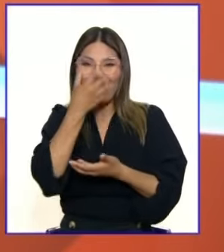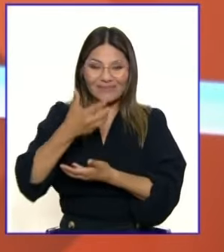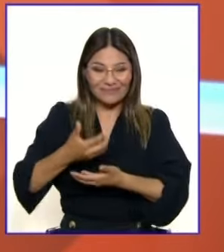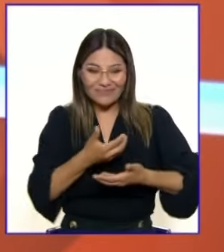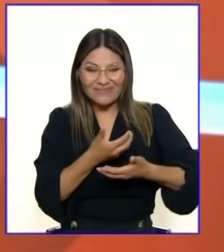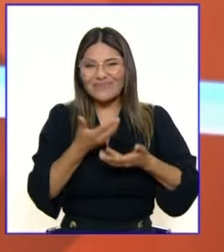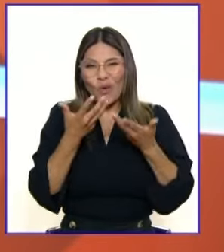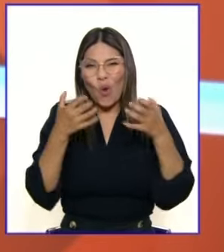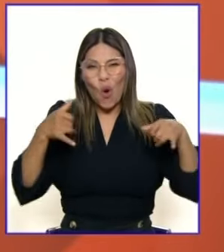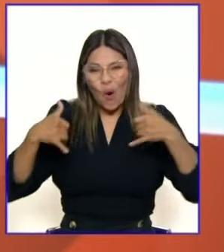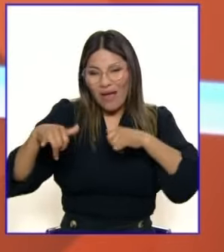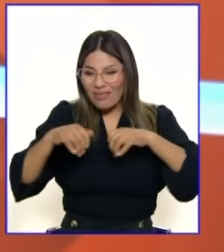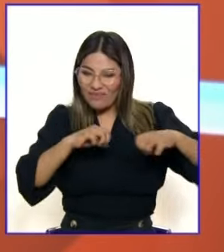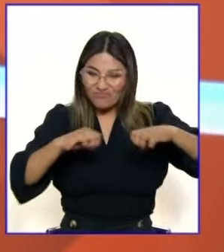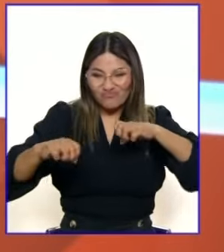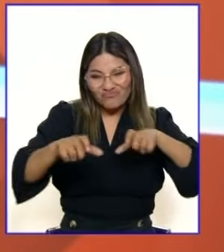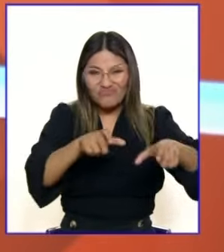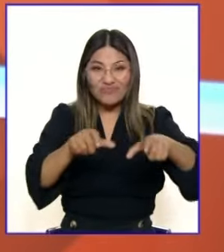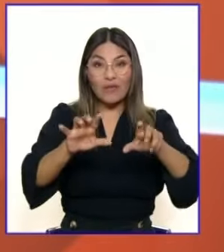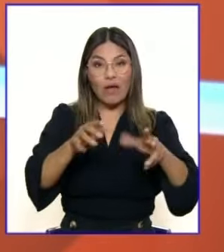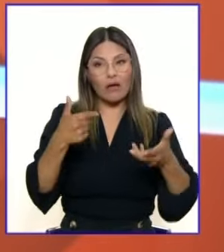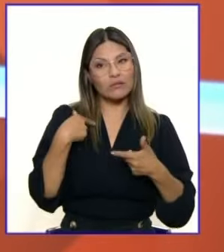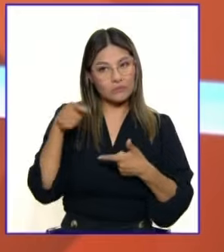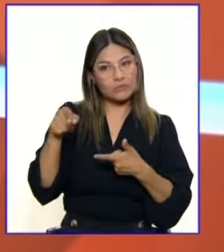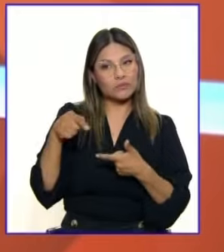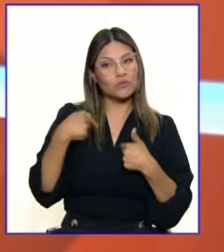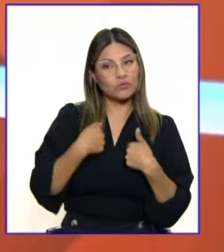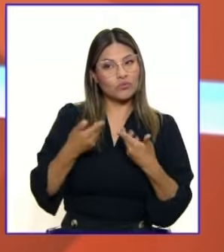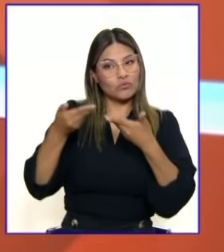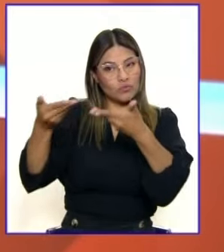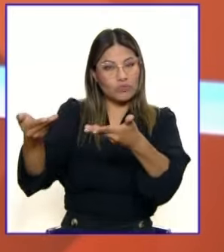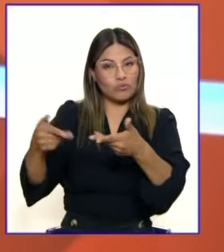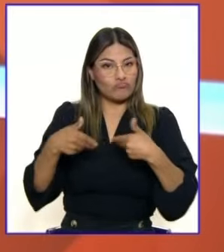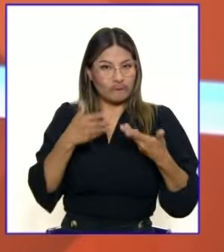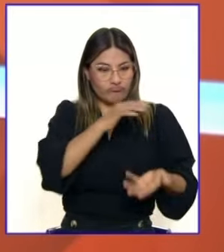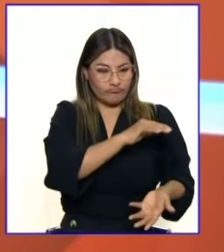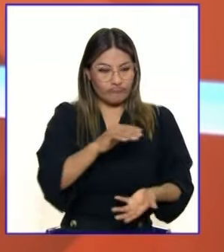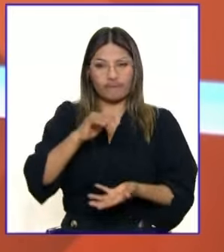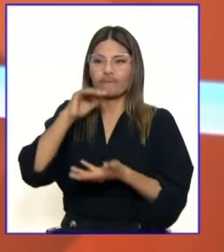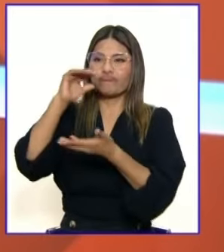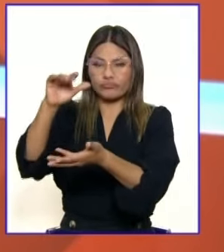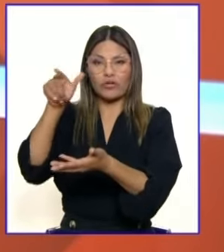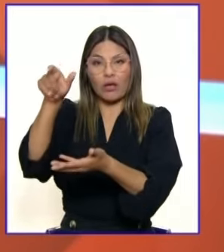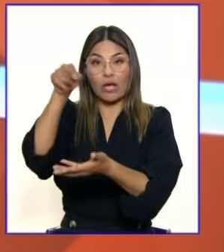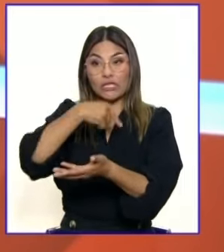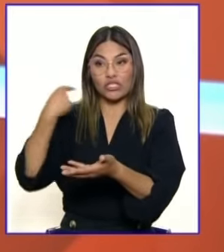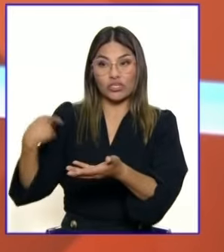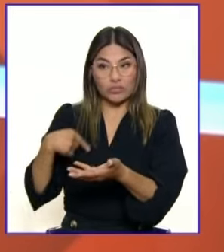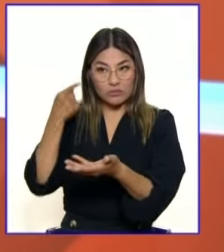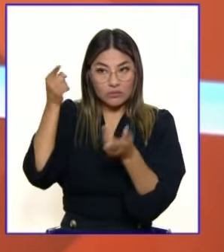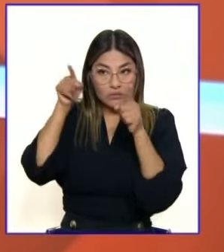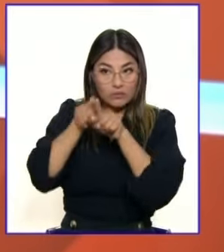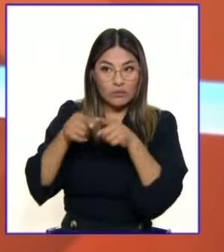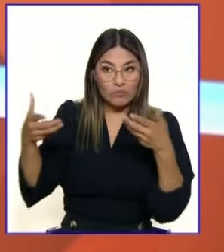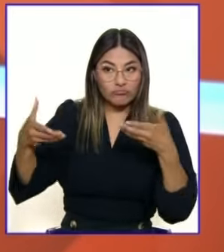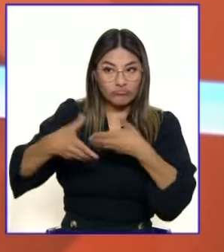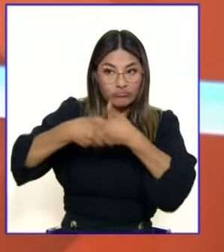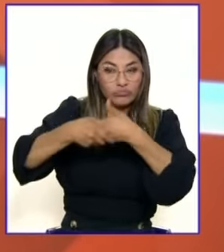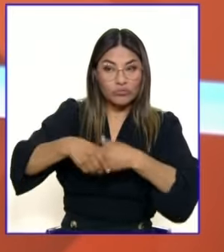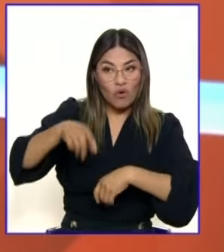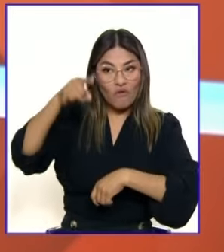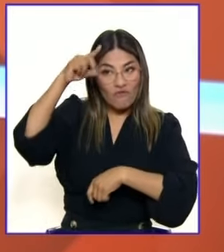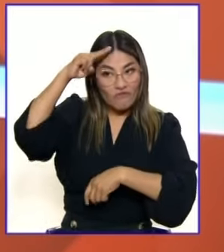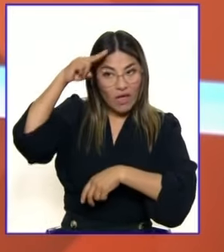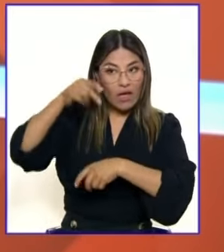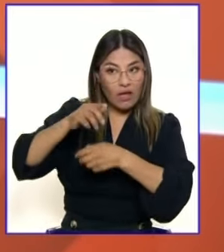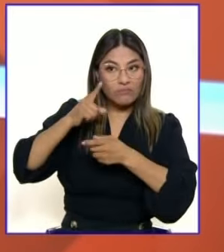chino o proveedor japonés, le dé confianza a mi comprador y que establezcamos una relación, no de un contenedor,